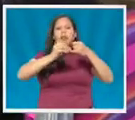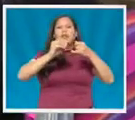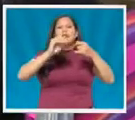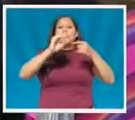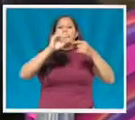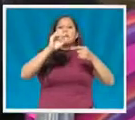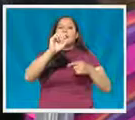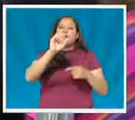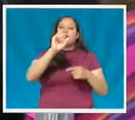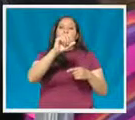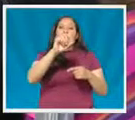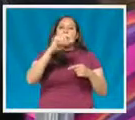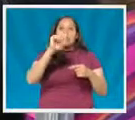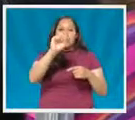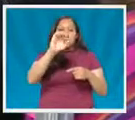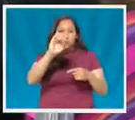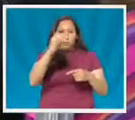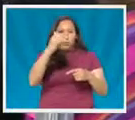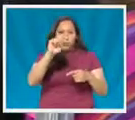objetivo no era como